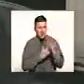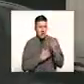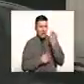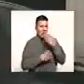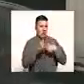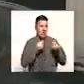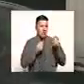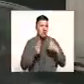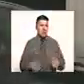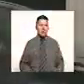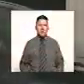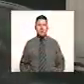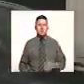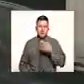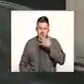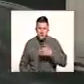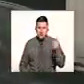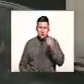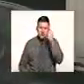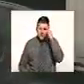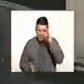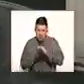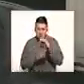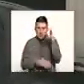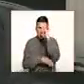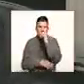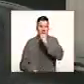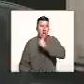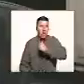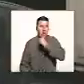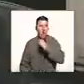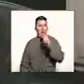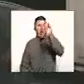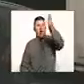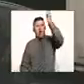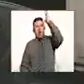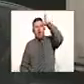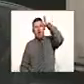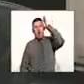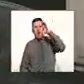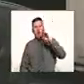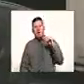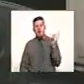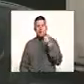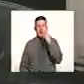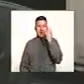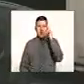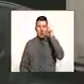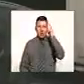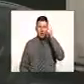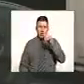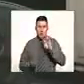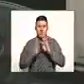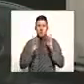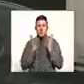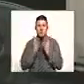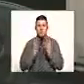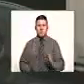evasión? ¿De verdad creen que los colombianos se van a aguantar semejante ignominio por parte del gobierno y de este